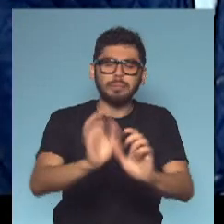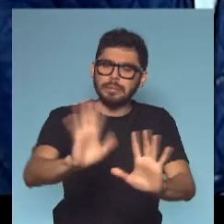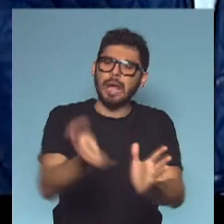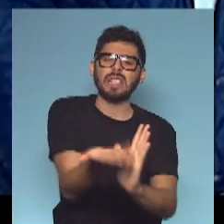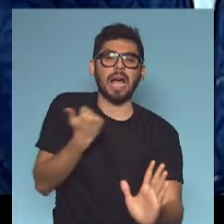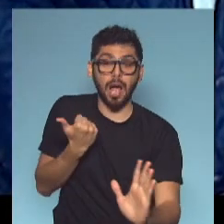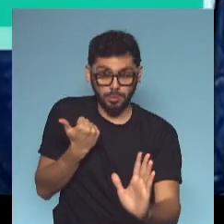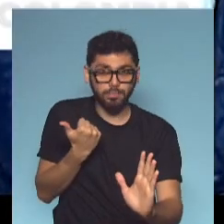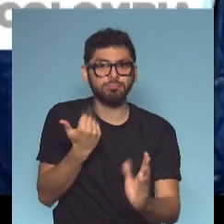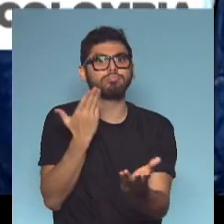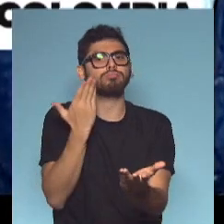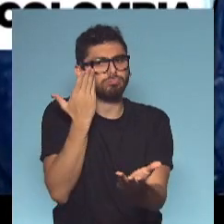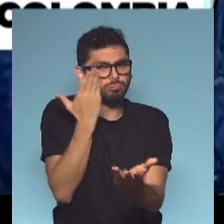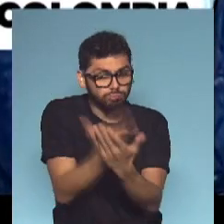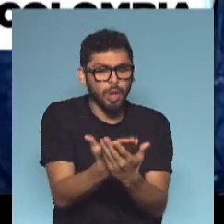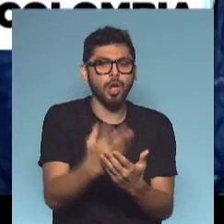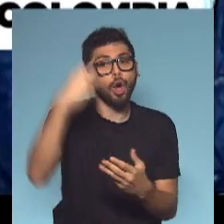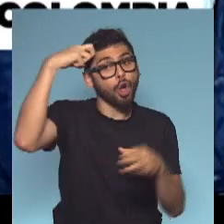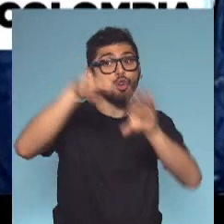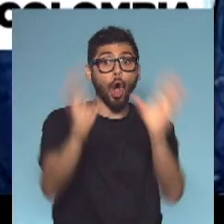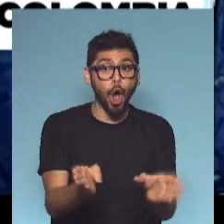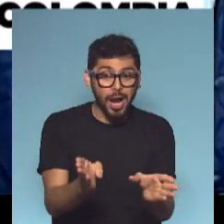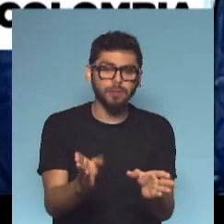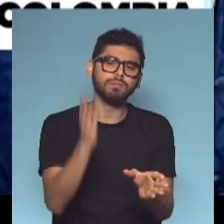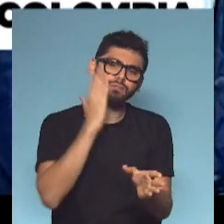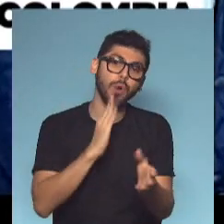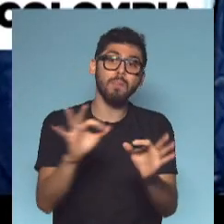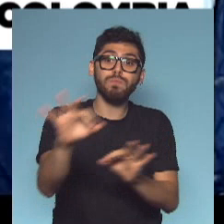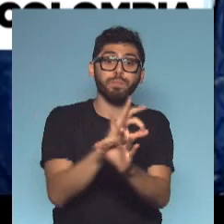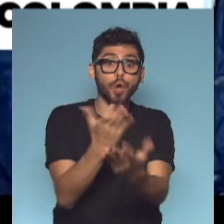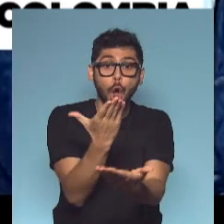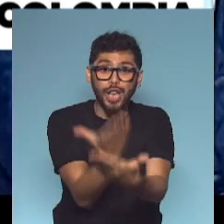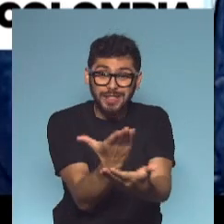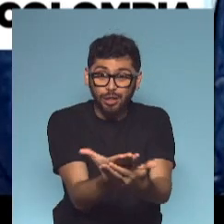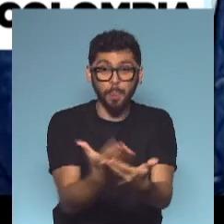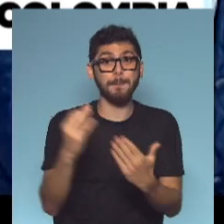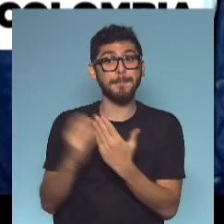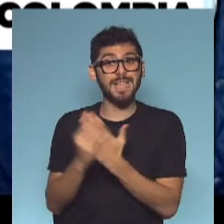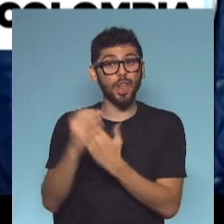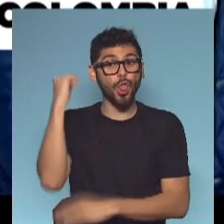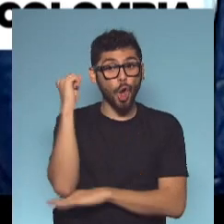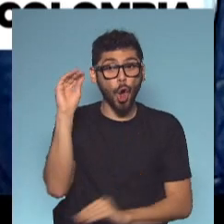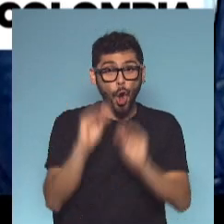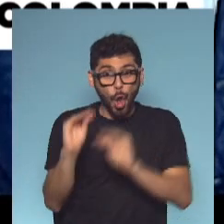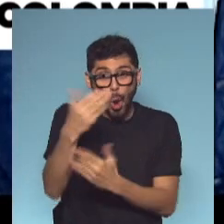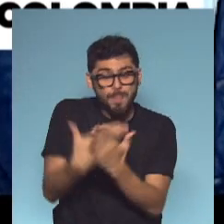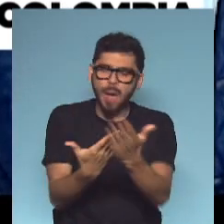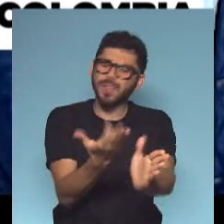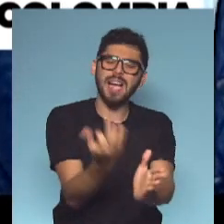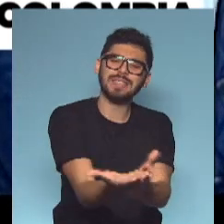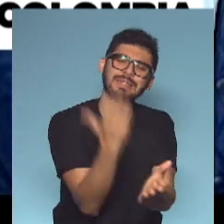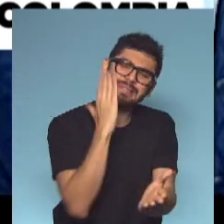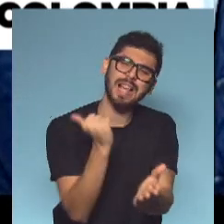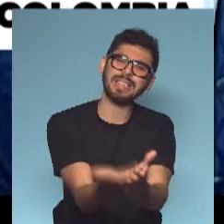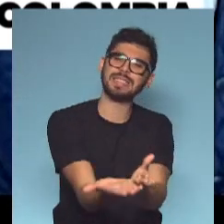al Congreso de la República el retiro del proyecto radicado por el Ministerio de Hacienda y tramitar